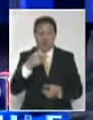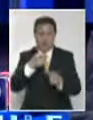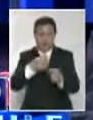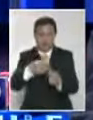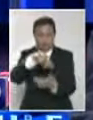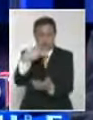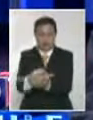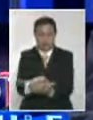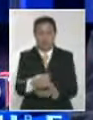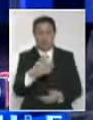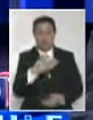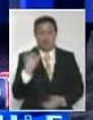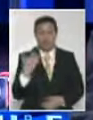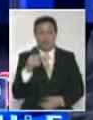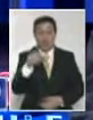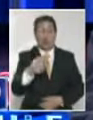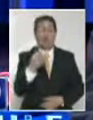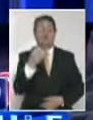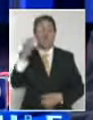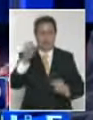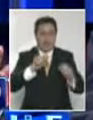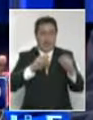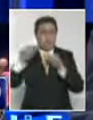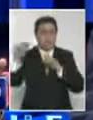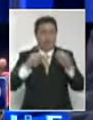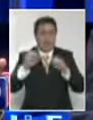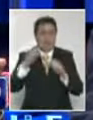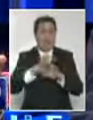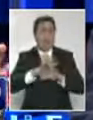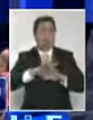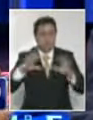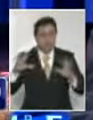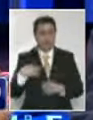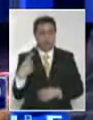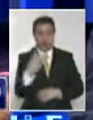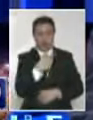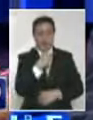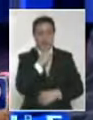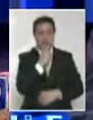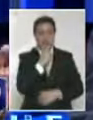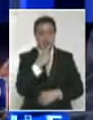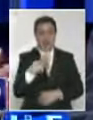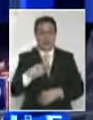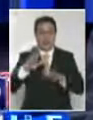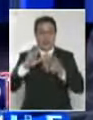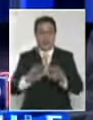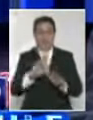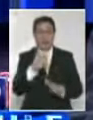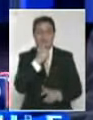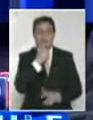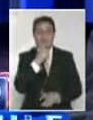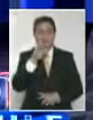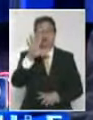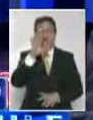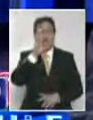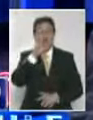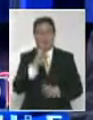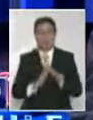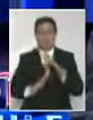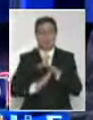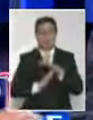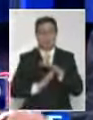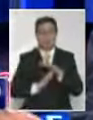veces protestas, que eran silenciar, parar la prensa por 5 minutos.